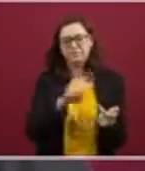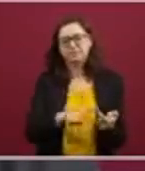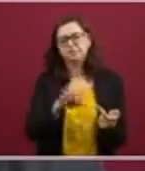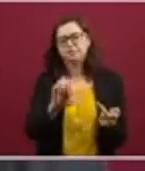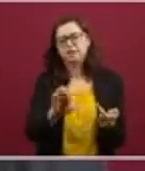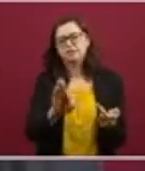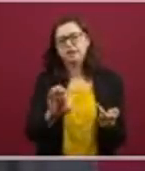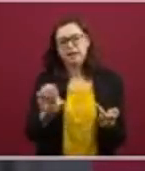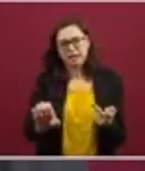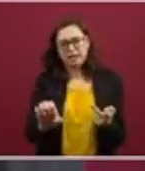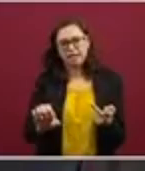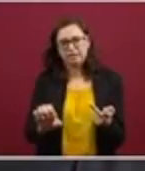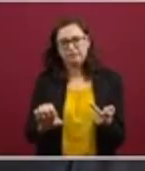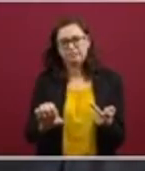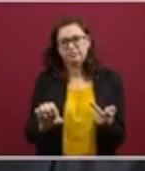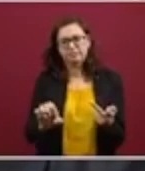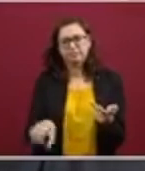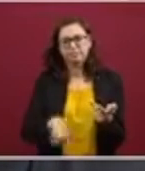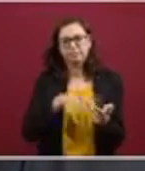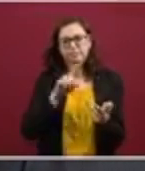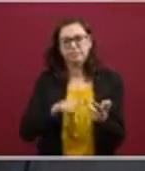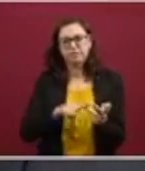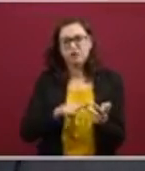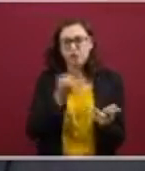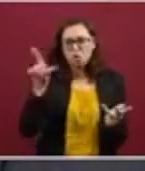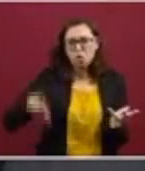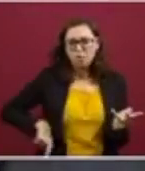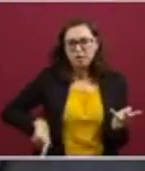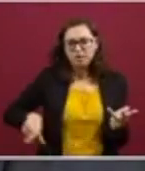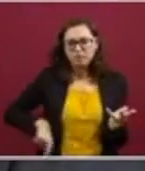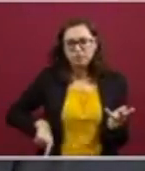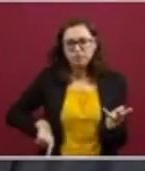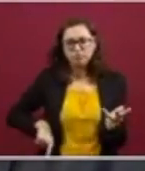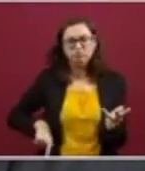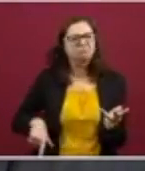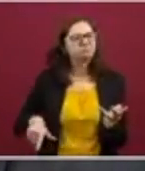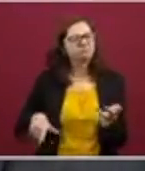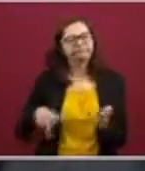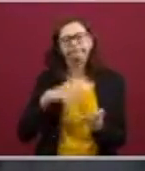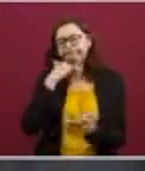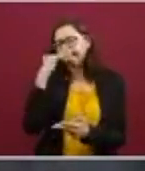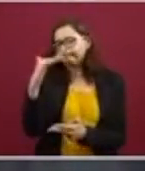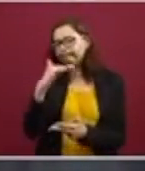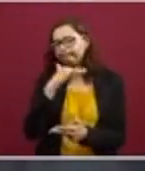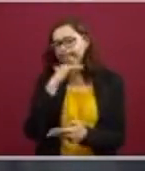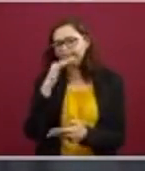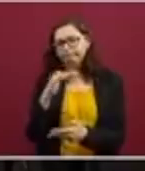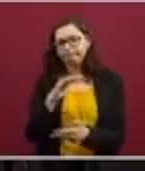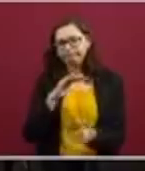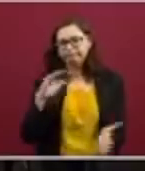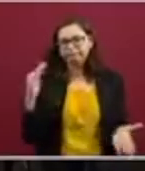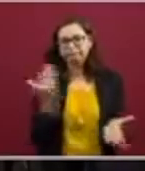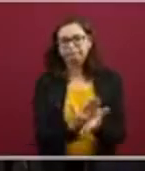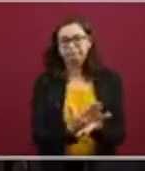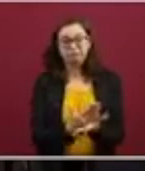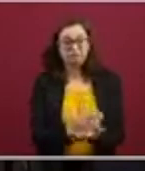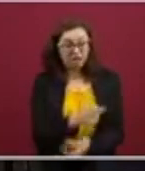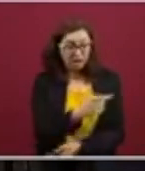Electricidad, en el gobierno, y se va a terminar con la impunidad.